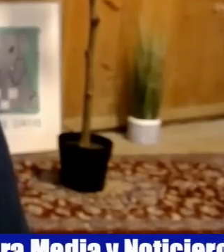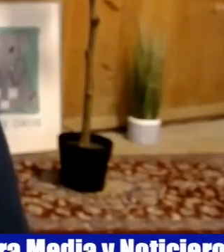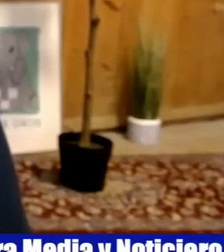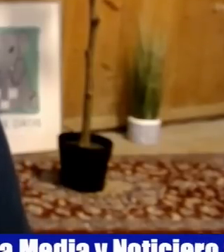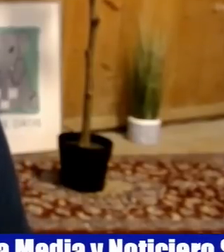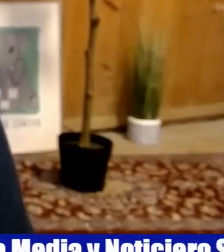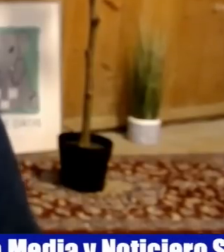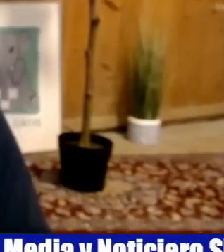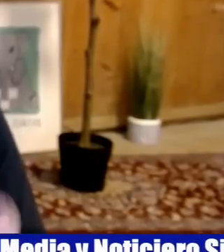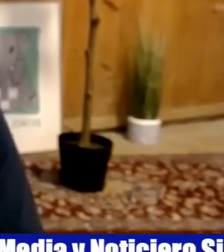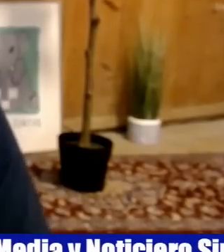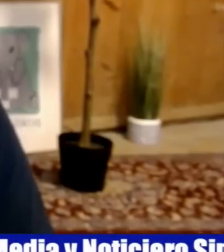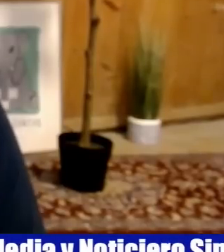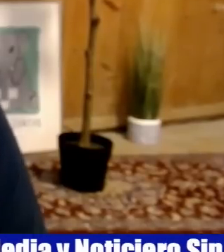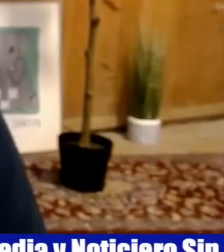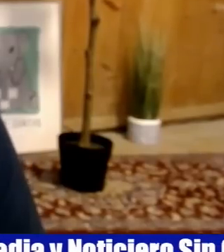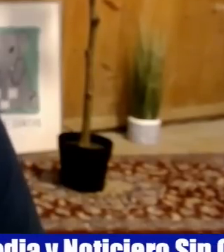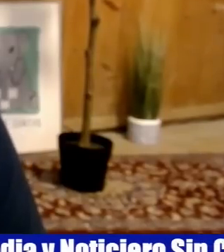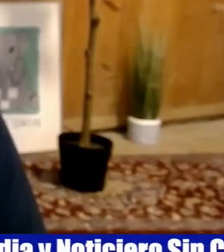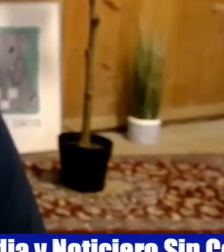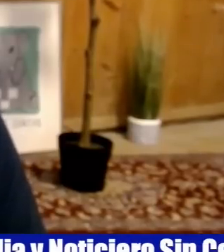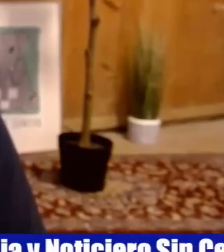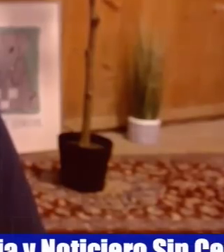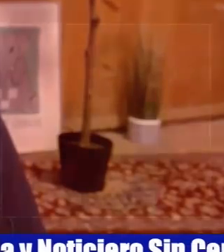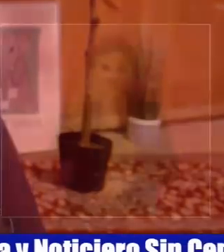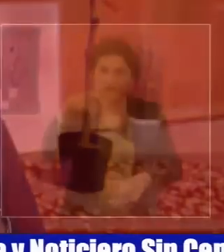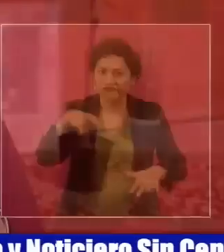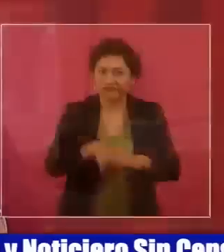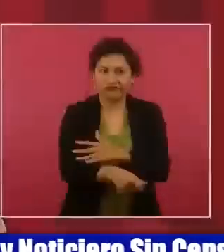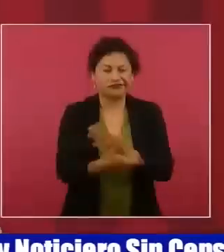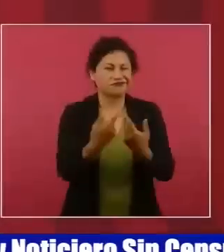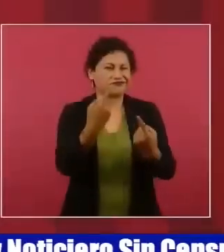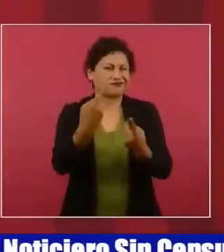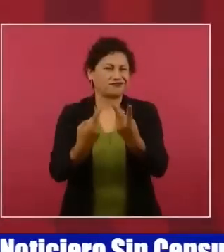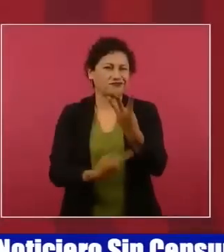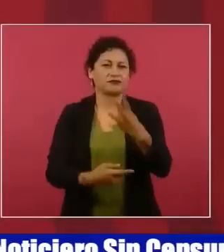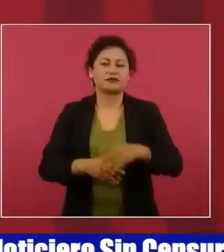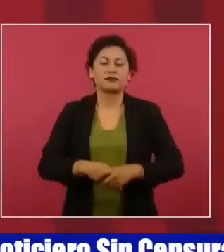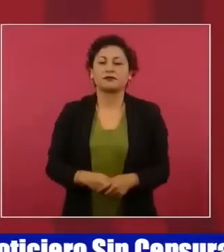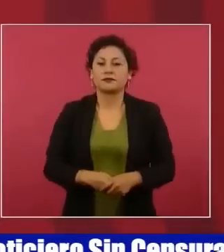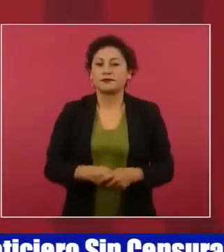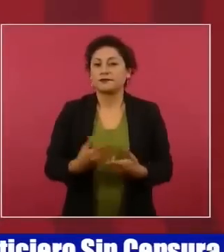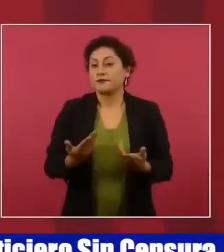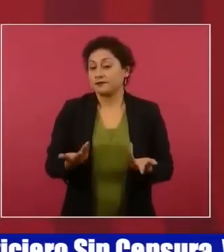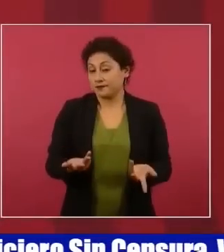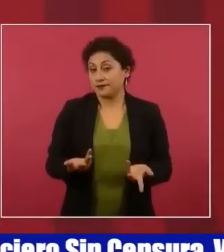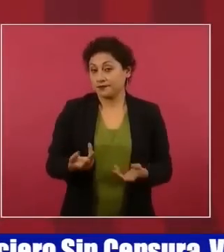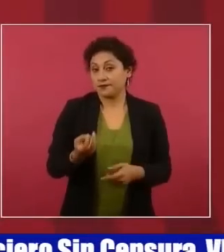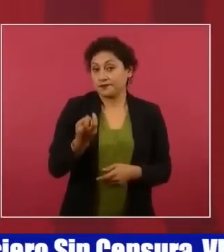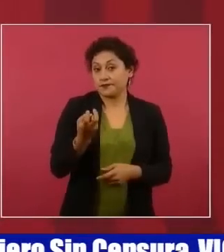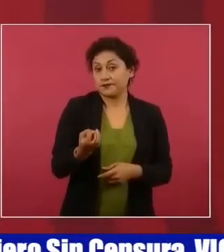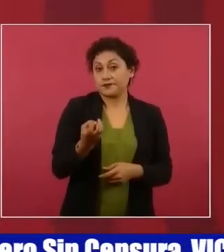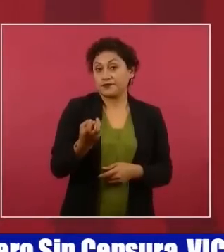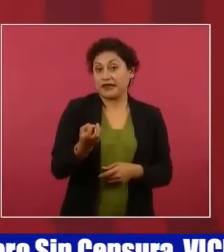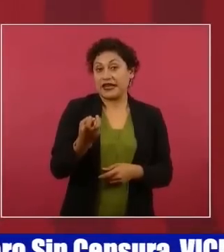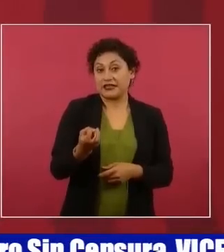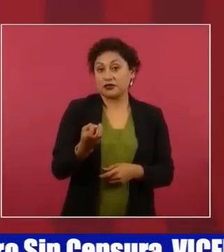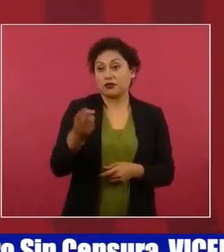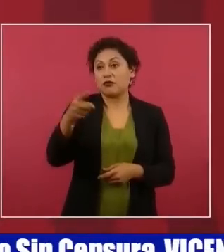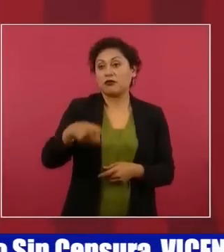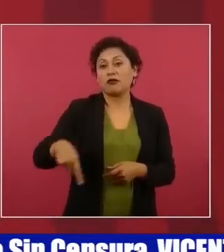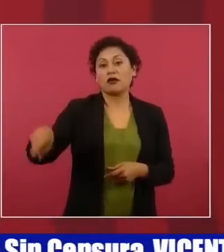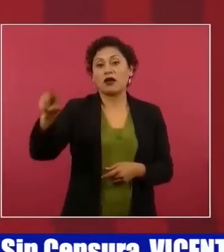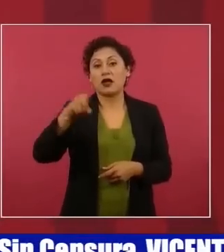que el PRI se está aprovechando de Morena por lo mal que le ha ido del presidente de Cruz. Sí, a lo mejor y sí, ¿no? Pero en cualquier